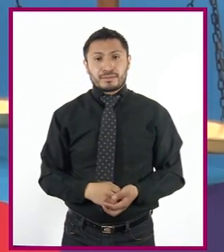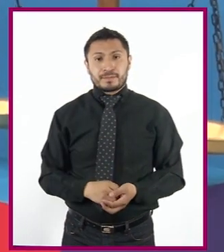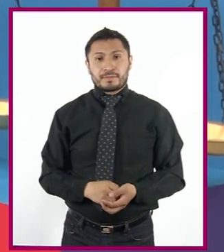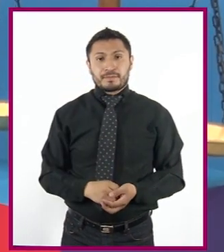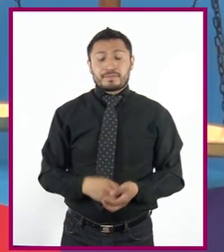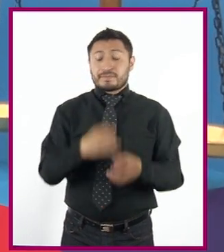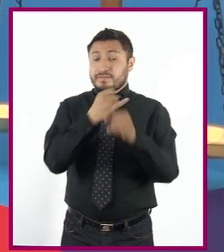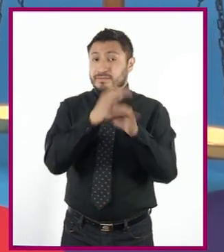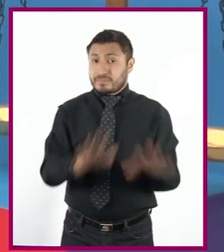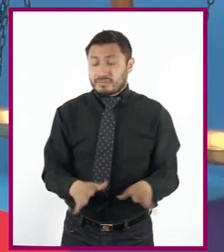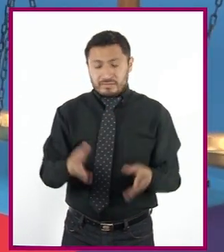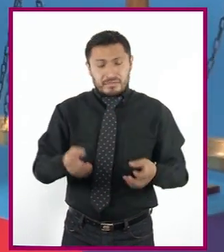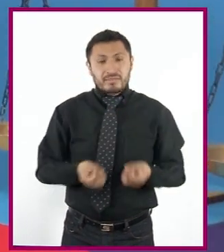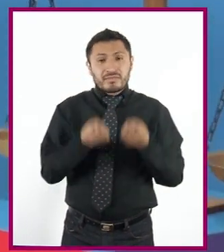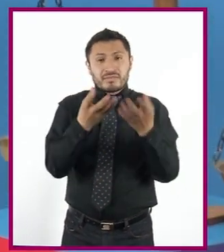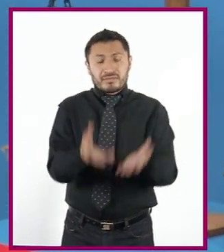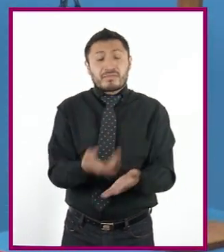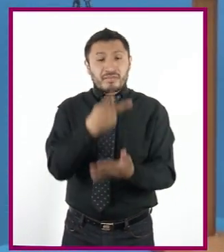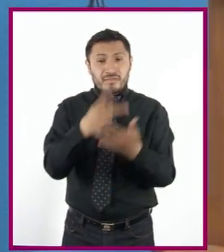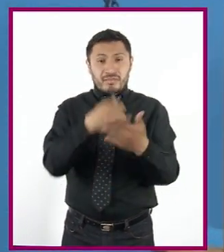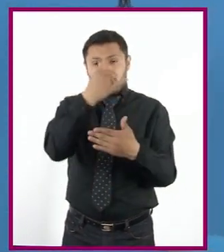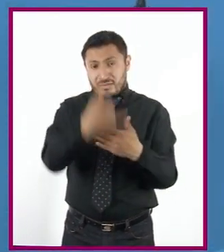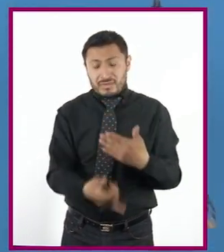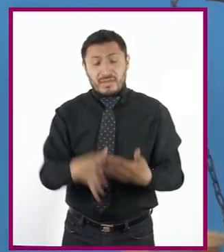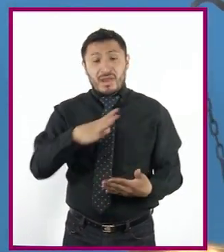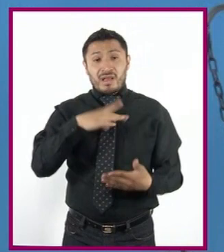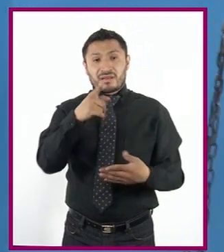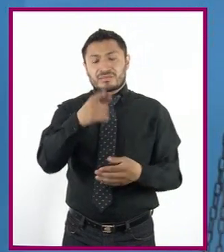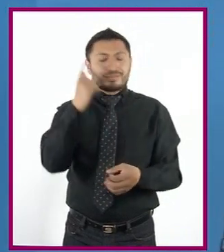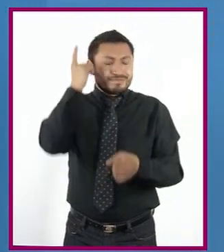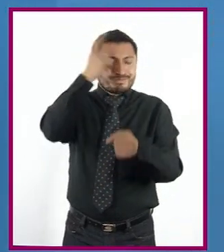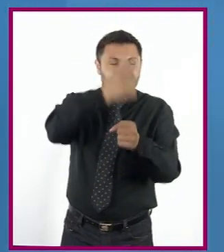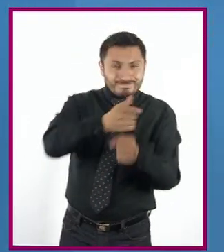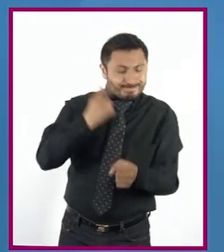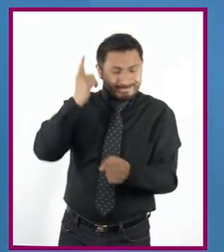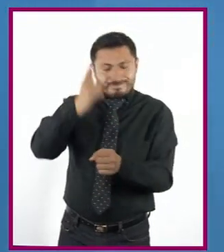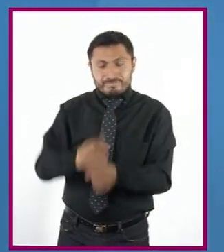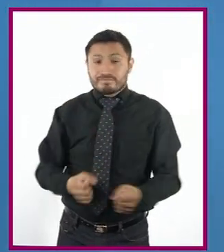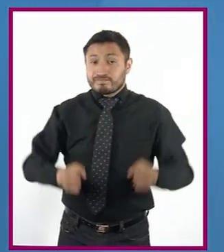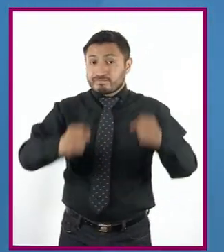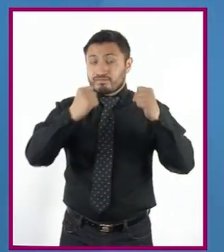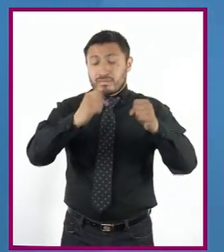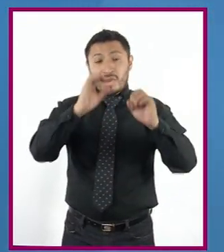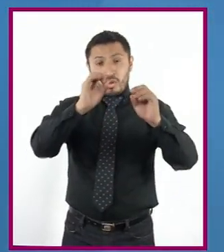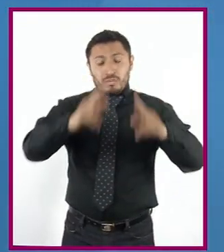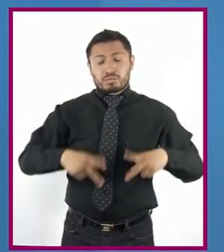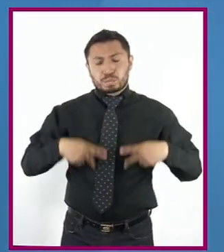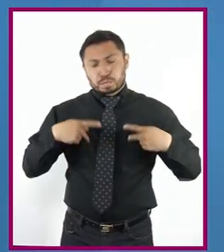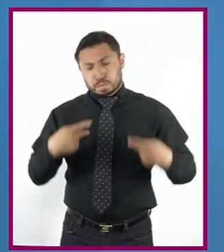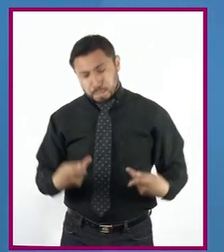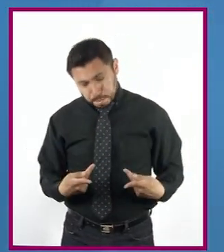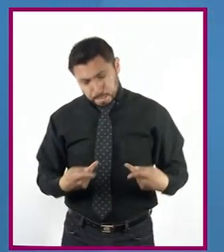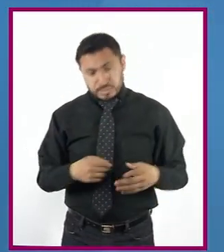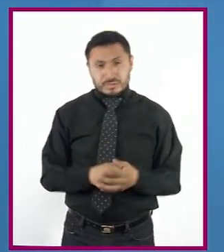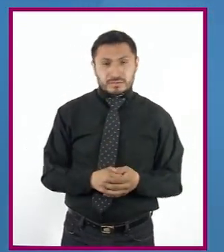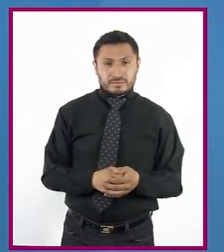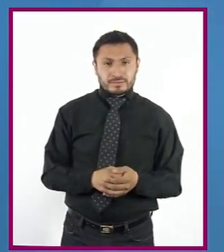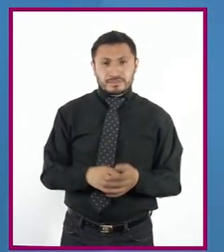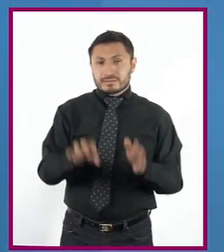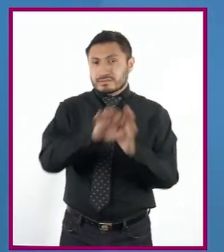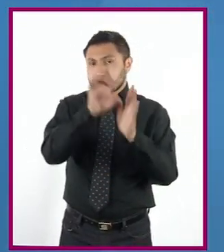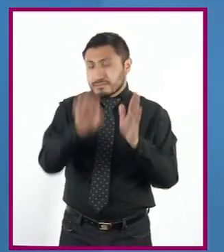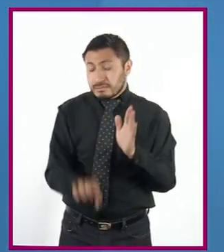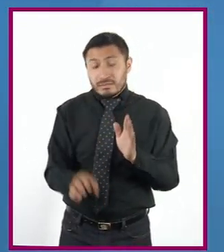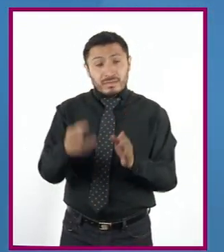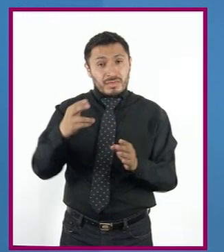La información que brinda dicho proyecto permite identificar fortalezas y debilidades. En el caso particular